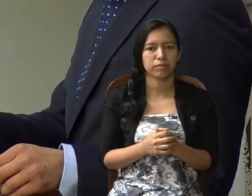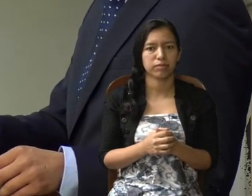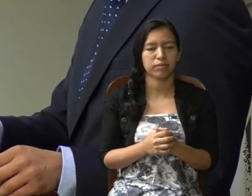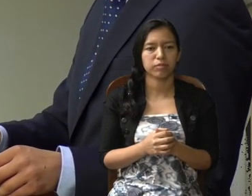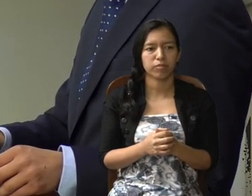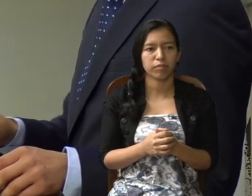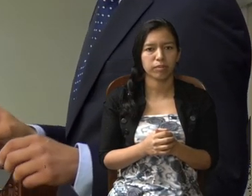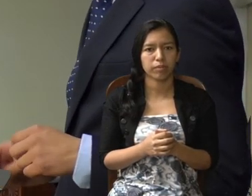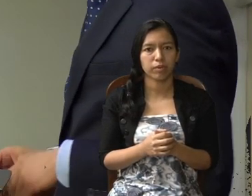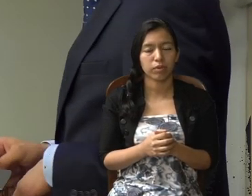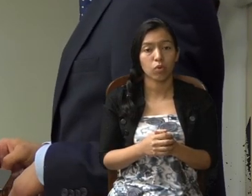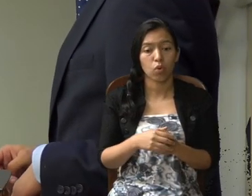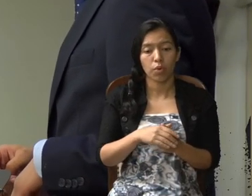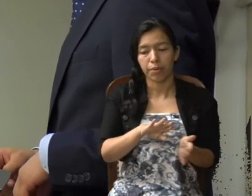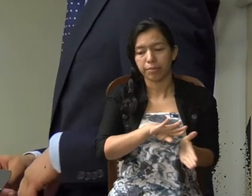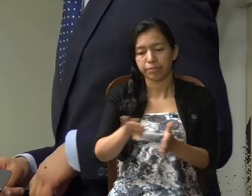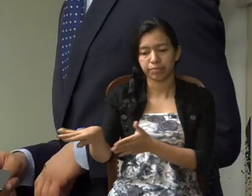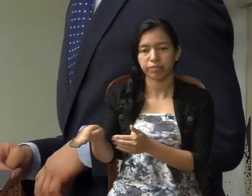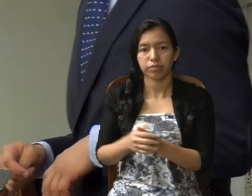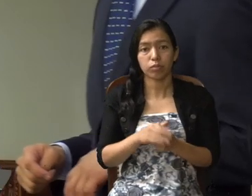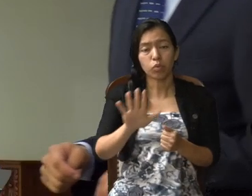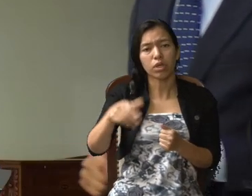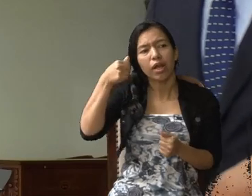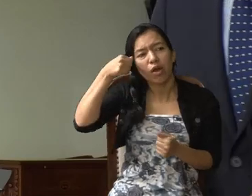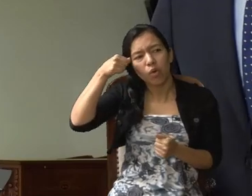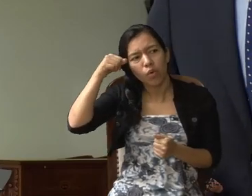Ustedes recordarán que cuando hablamos de